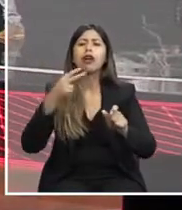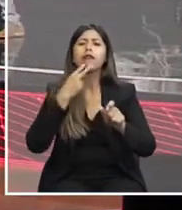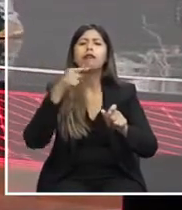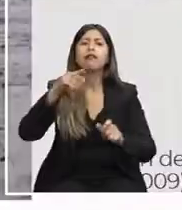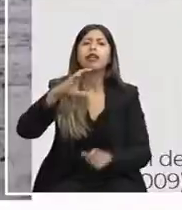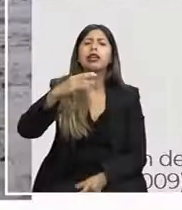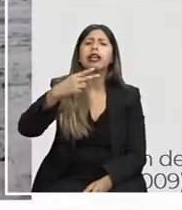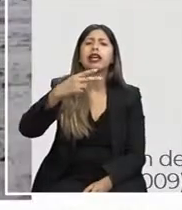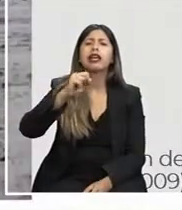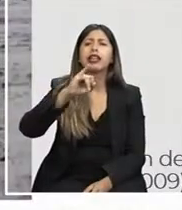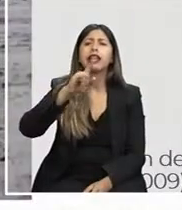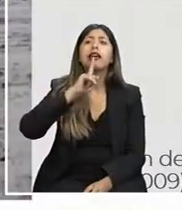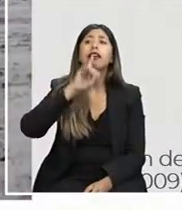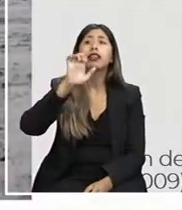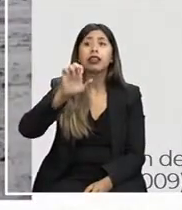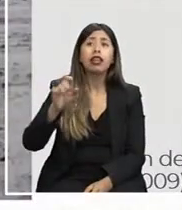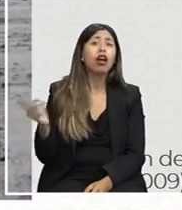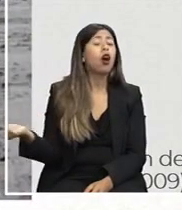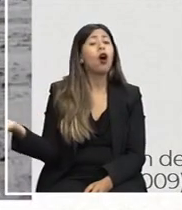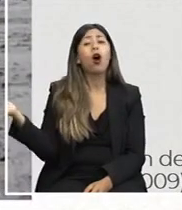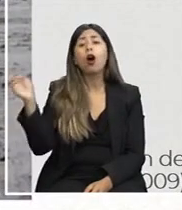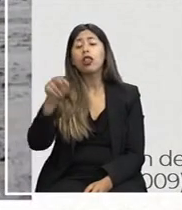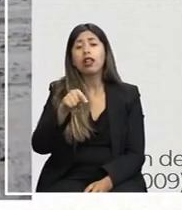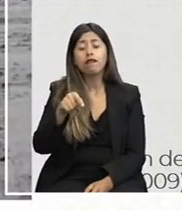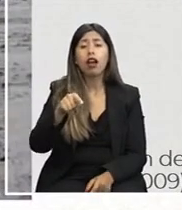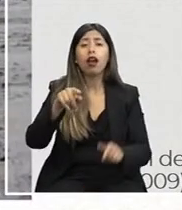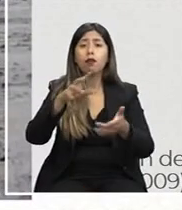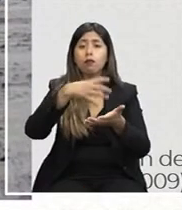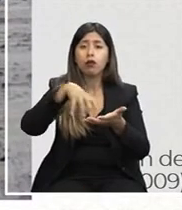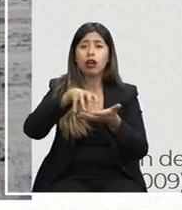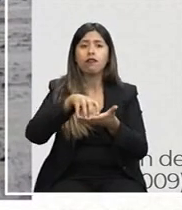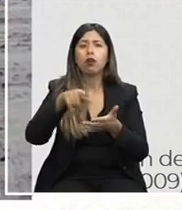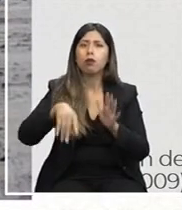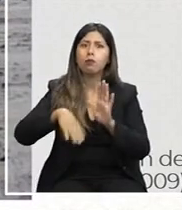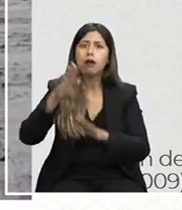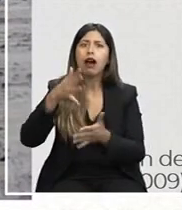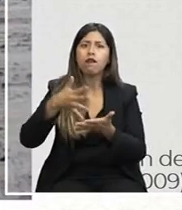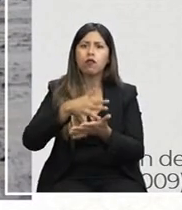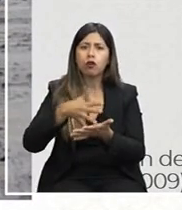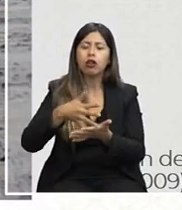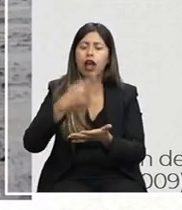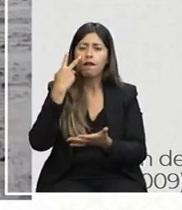Y volvió a una zona altamente vulnerable, que ya vimos qué es lo que ocurría.